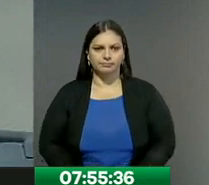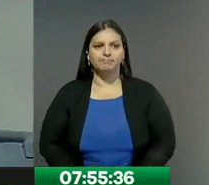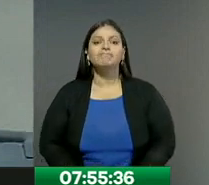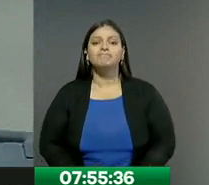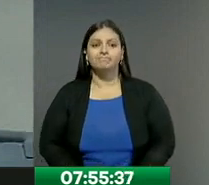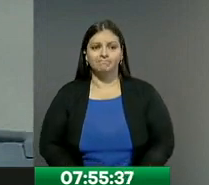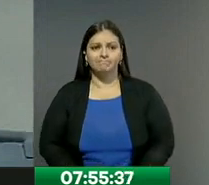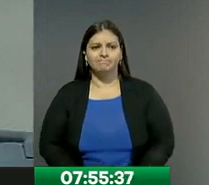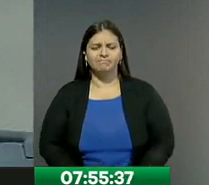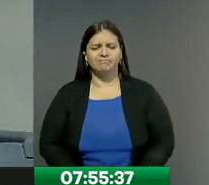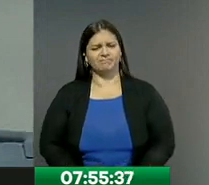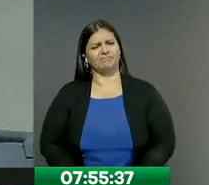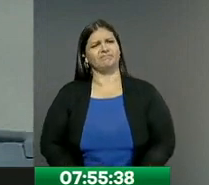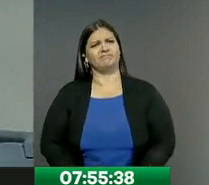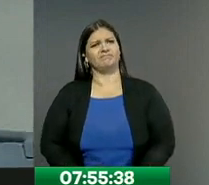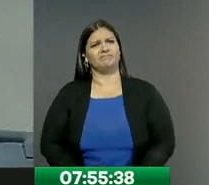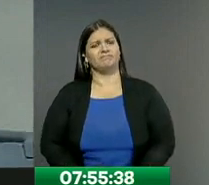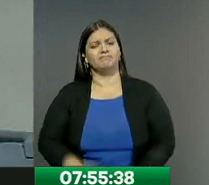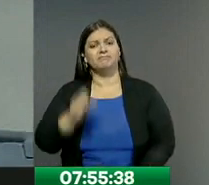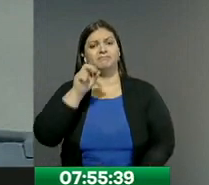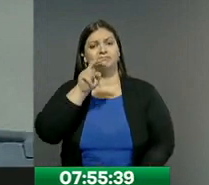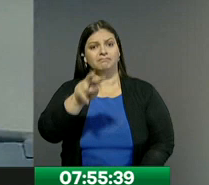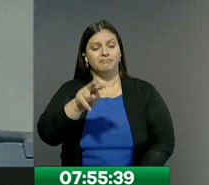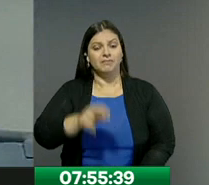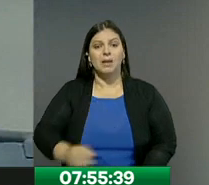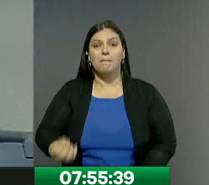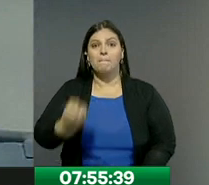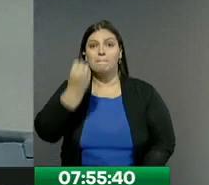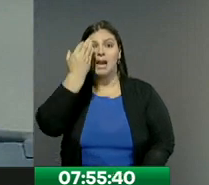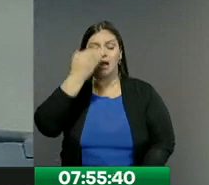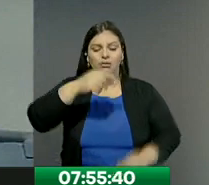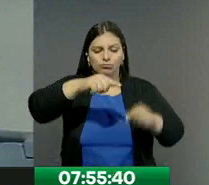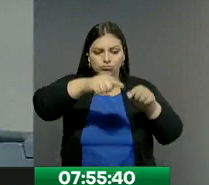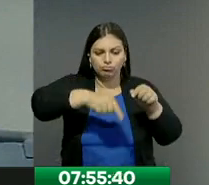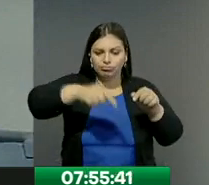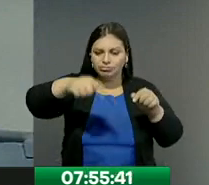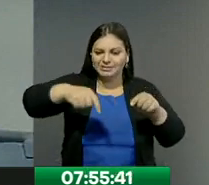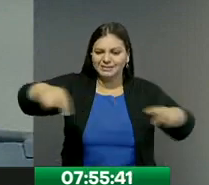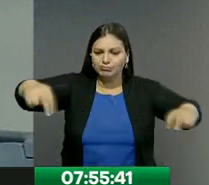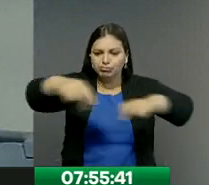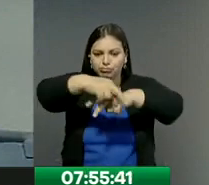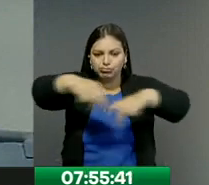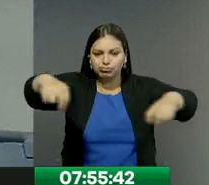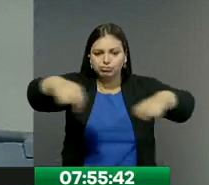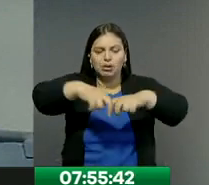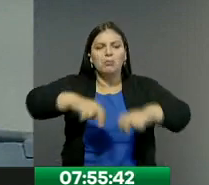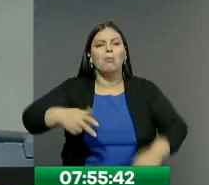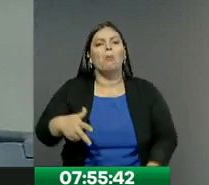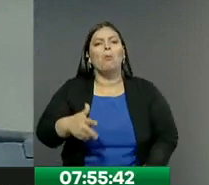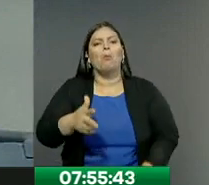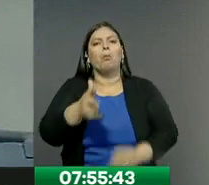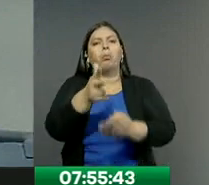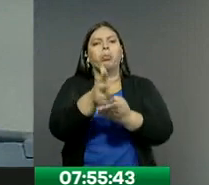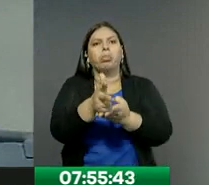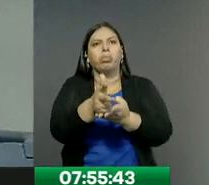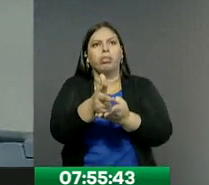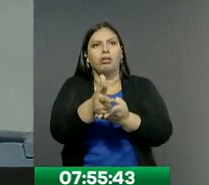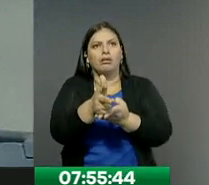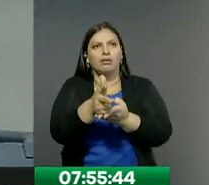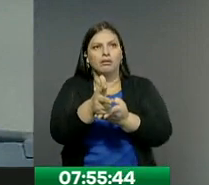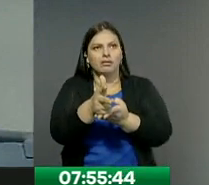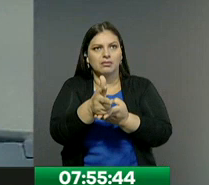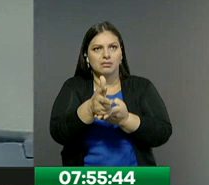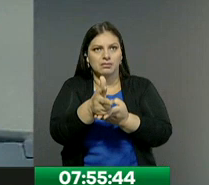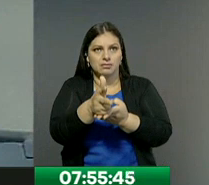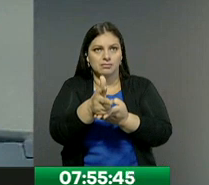y otra no se quede pues en el paso cebra, Maquil. Claro. ¿Qué es eso? Me parece que está obstruyendo el paso cebra, así es. Tampoco